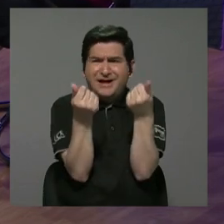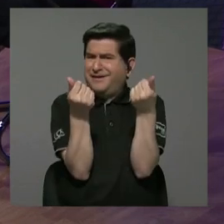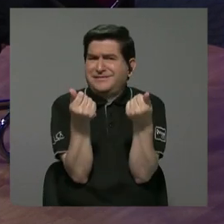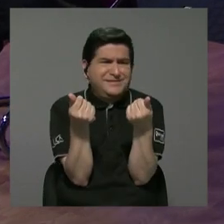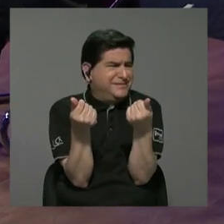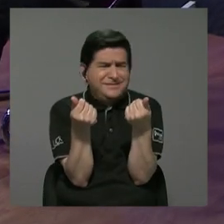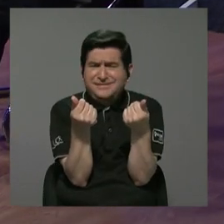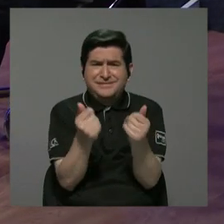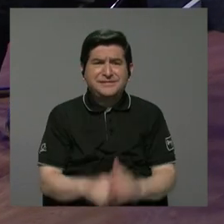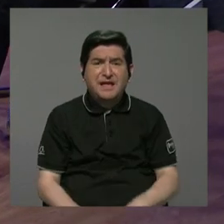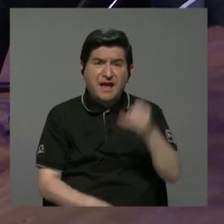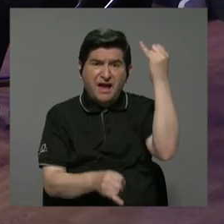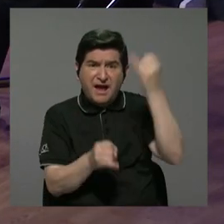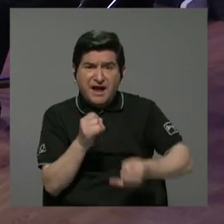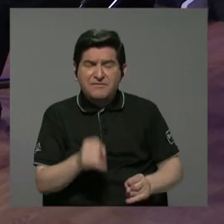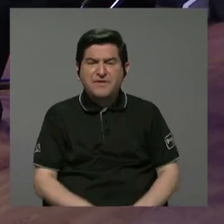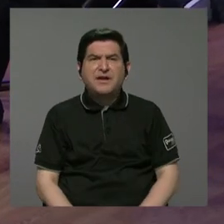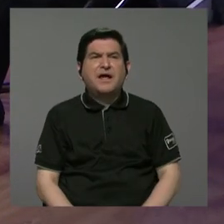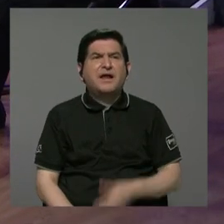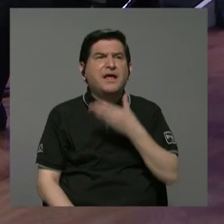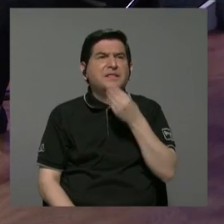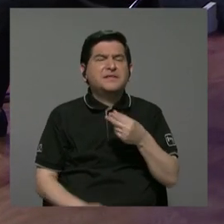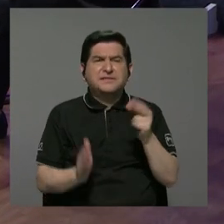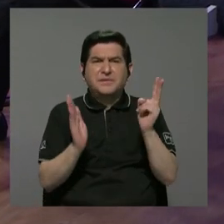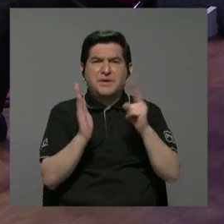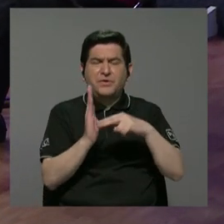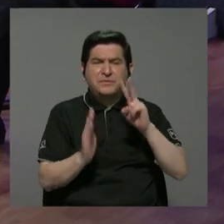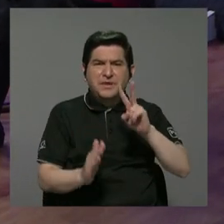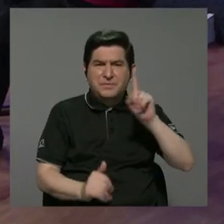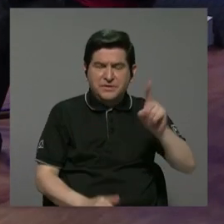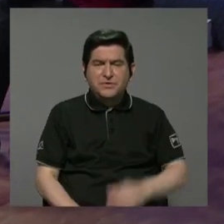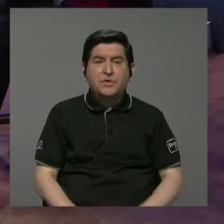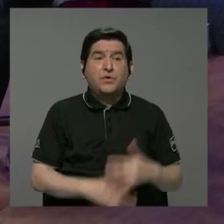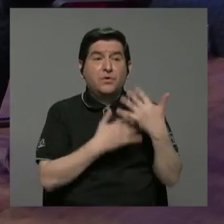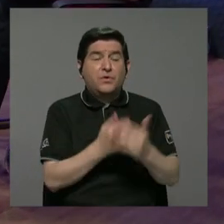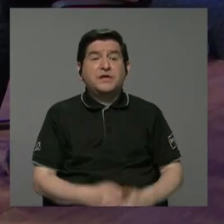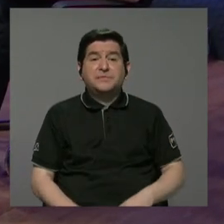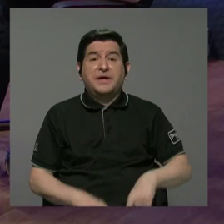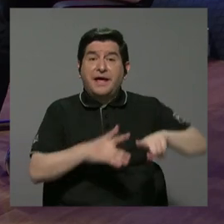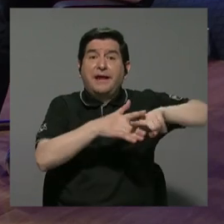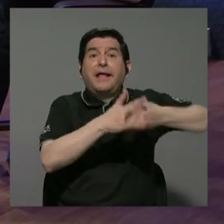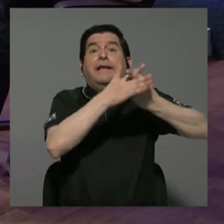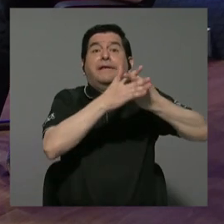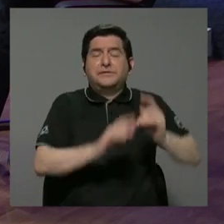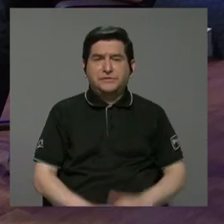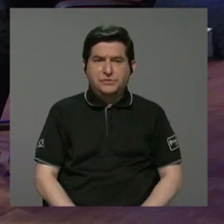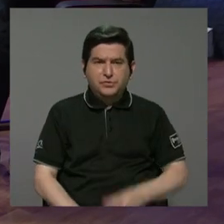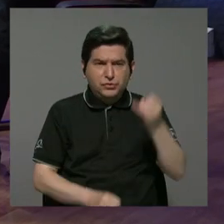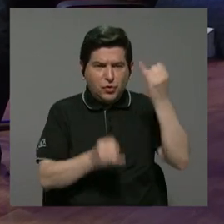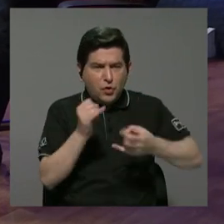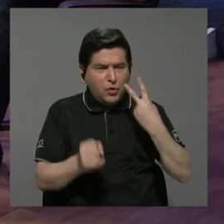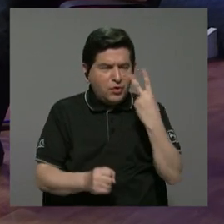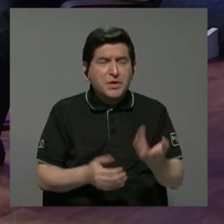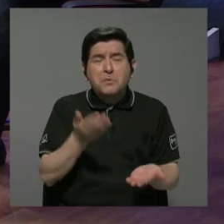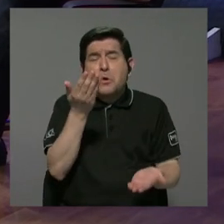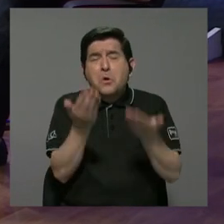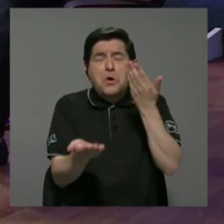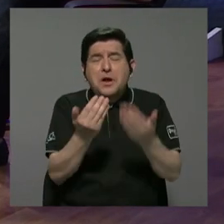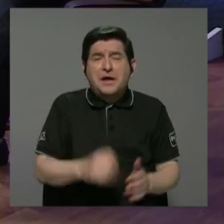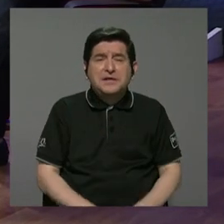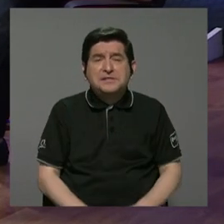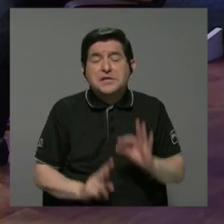inauguró no, en el 1 de diciembre del 2021, ¿sí? Y estamos esperando que le den el banderazo. Lo último que oí es que tal vez sea